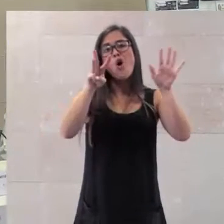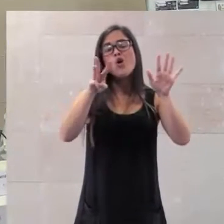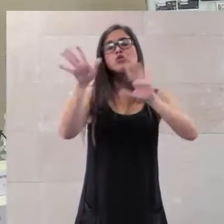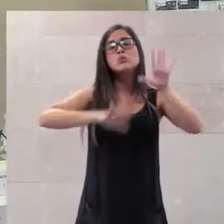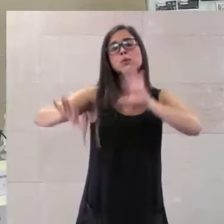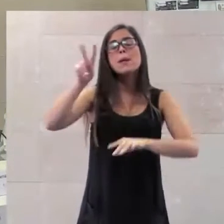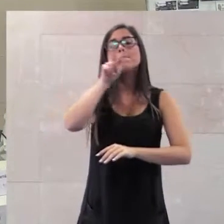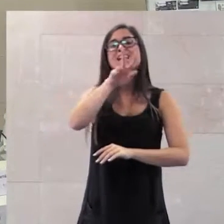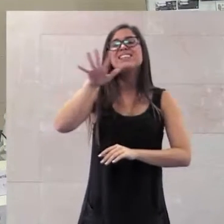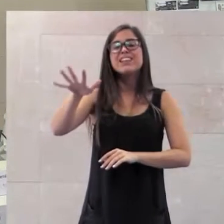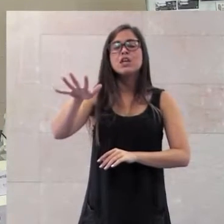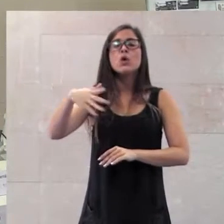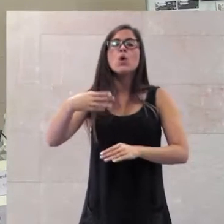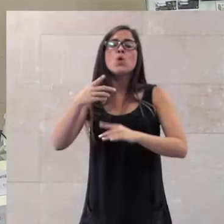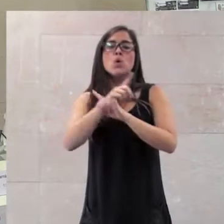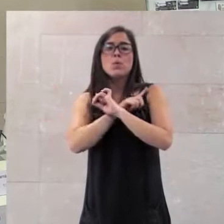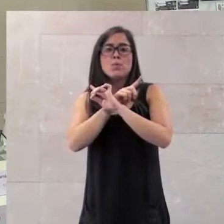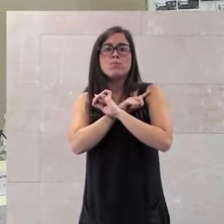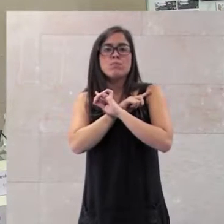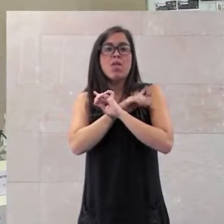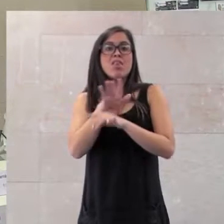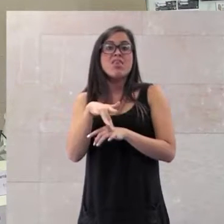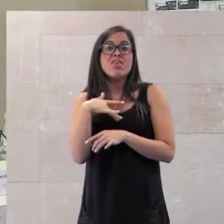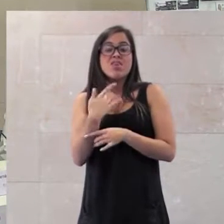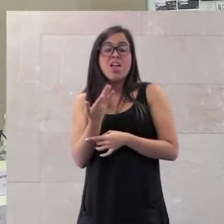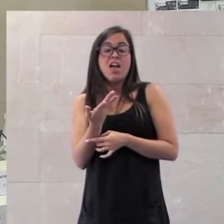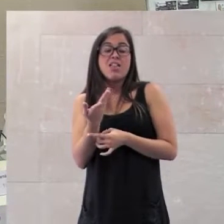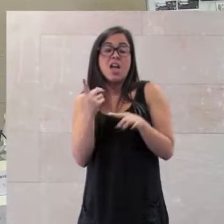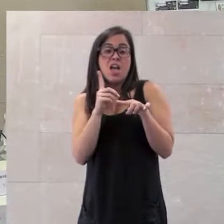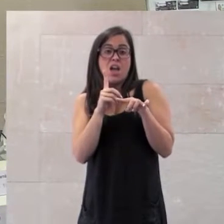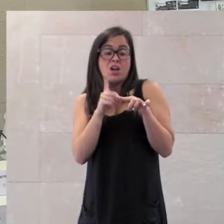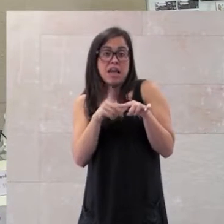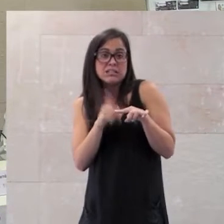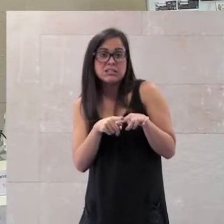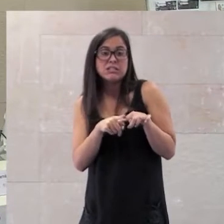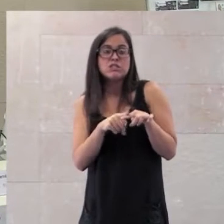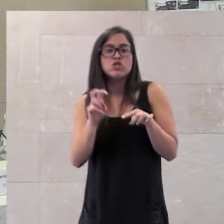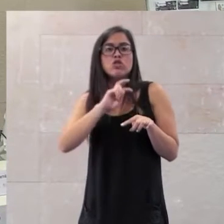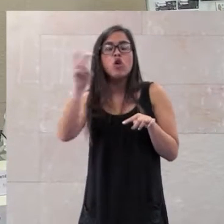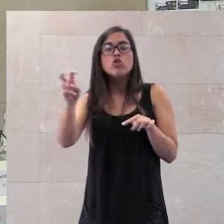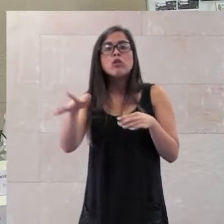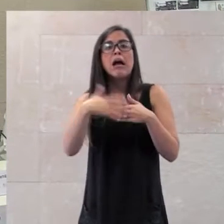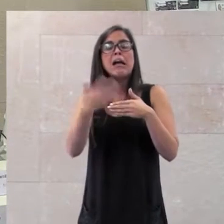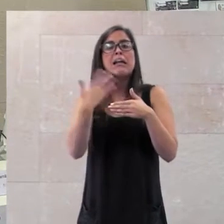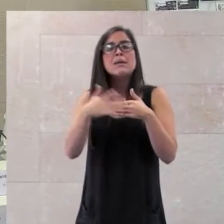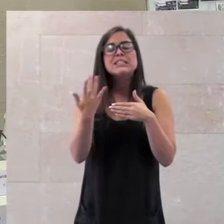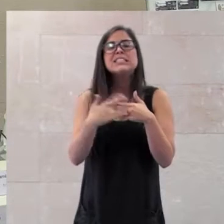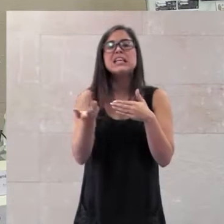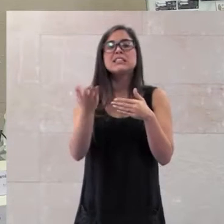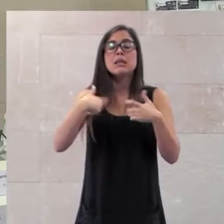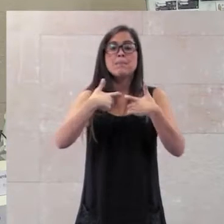25 de noviembre, sobre todo, Día del Orgullo Gay. Algunas han escrito en revistas del Departamento de